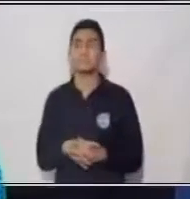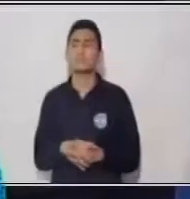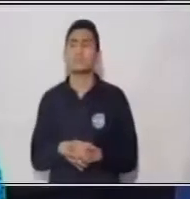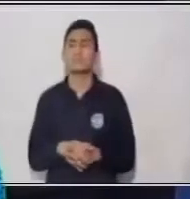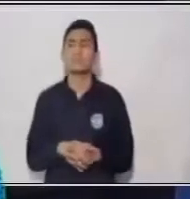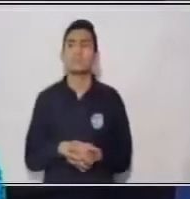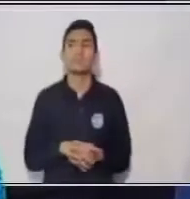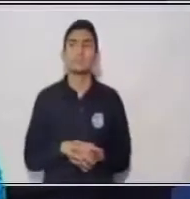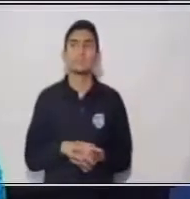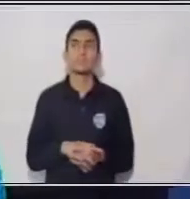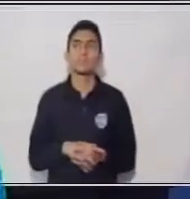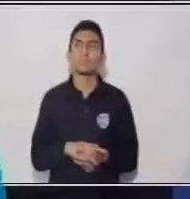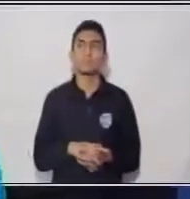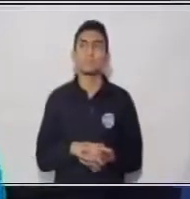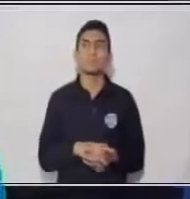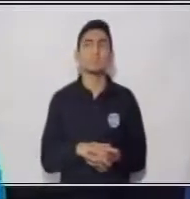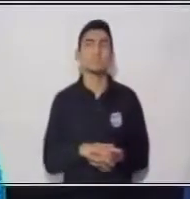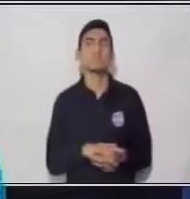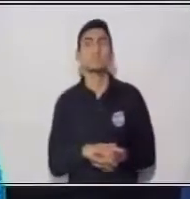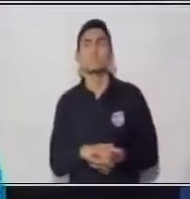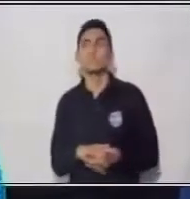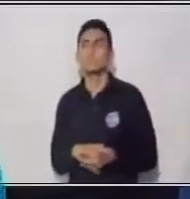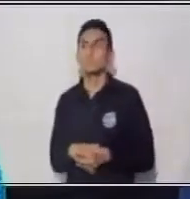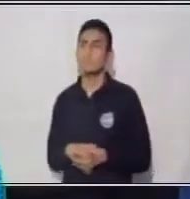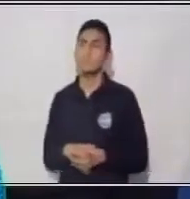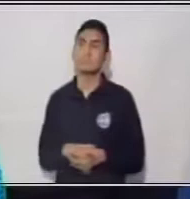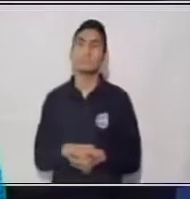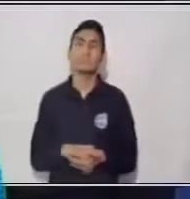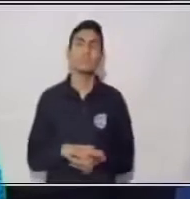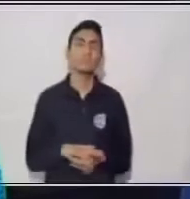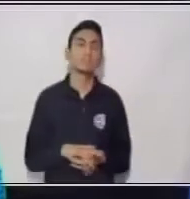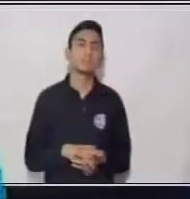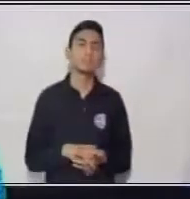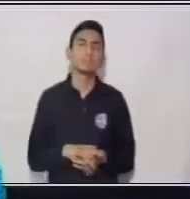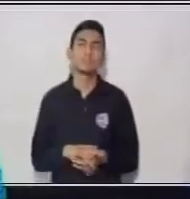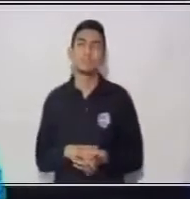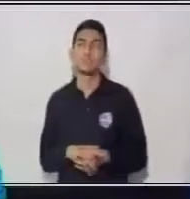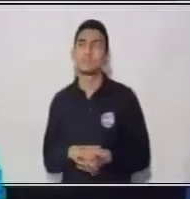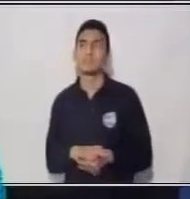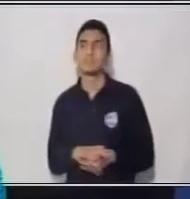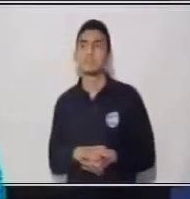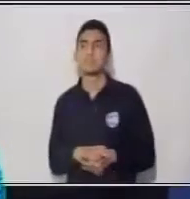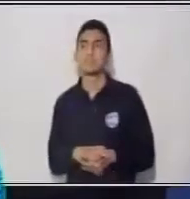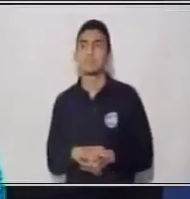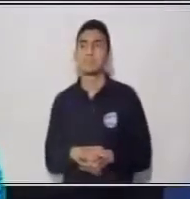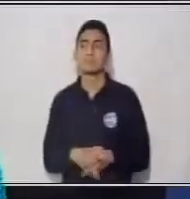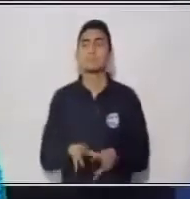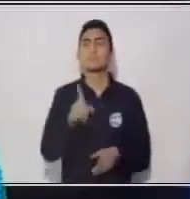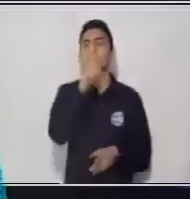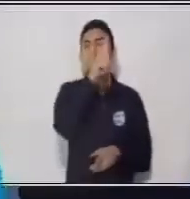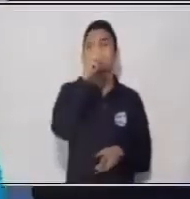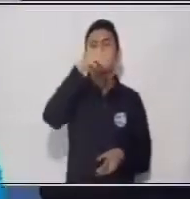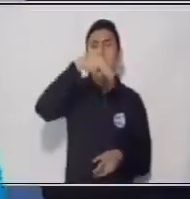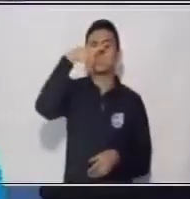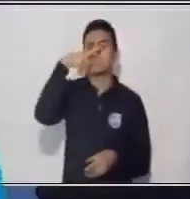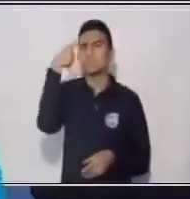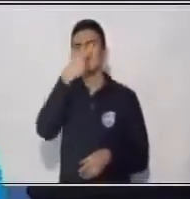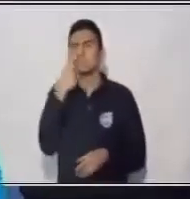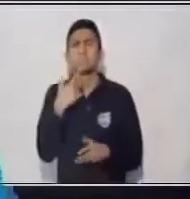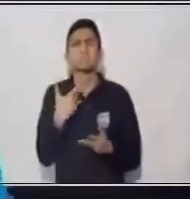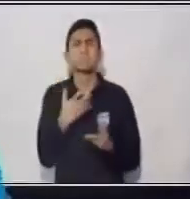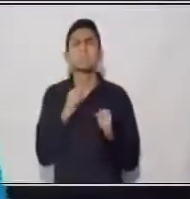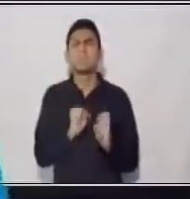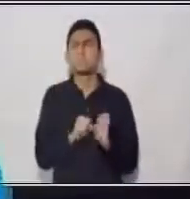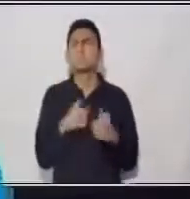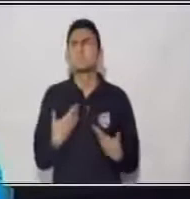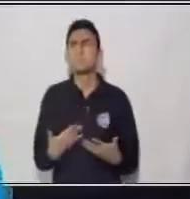100 metros por segundo, y que va a ser multiplicada con